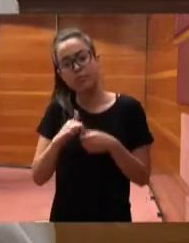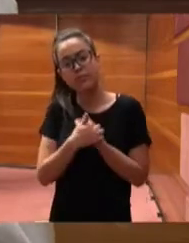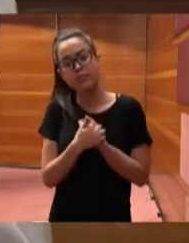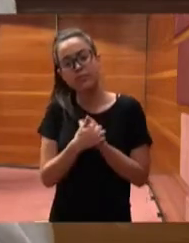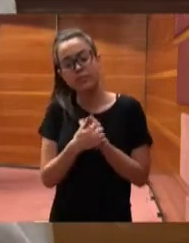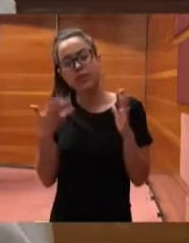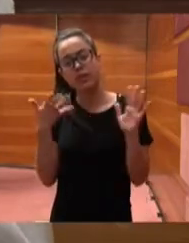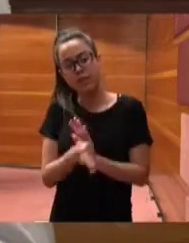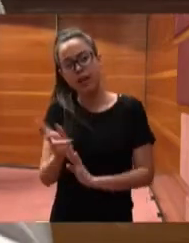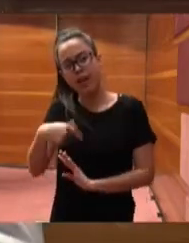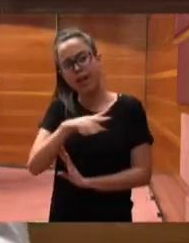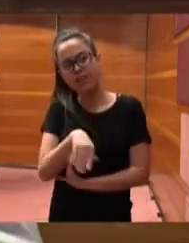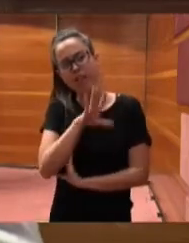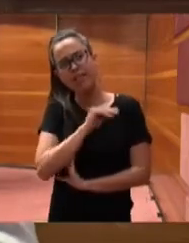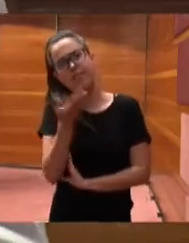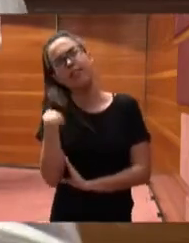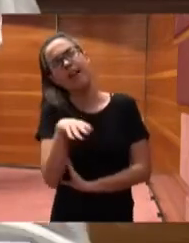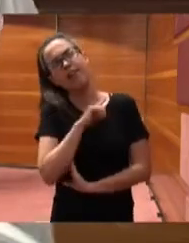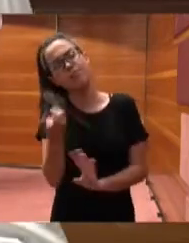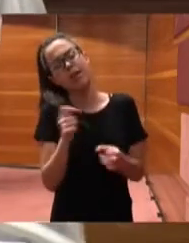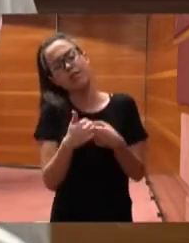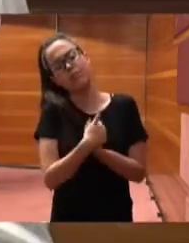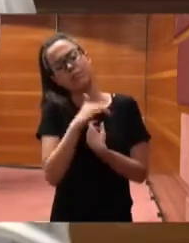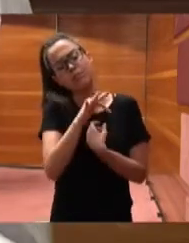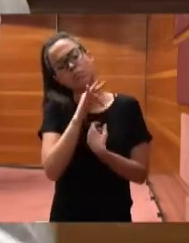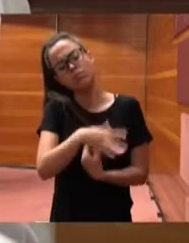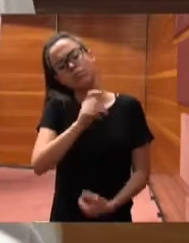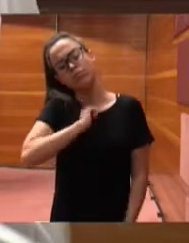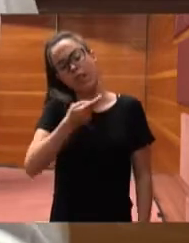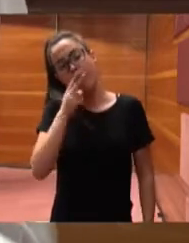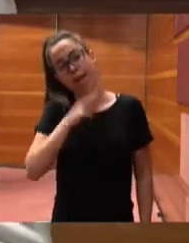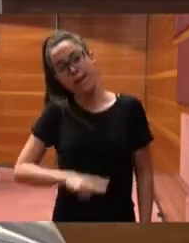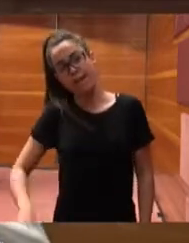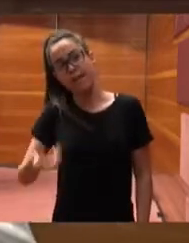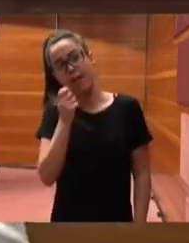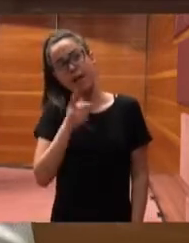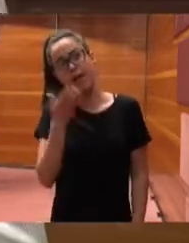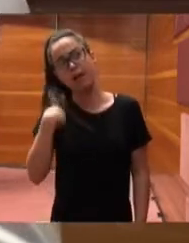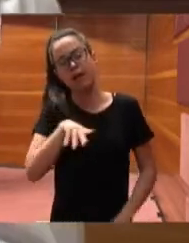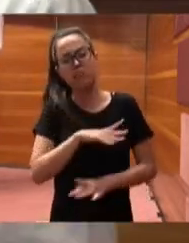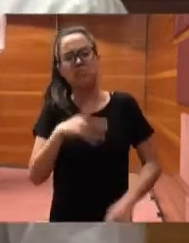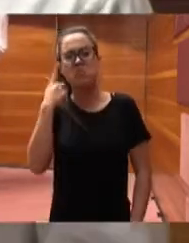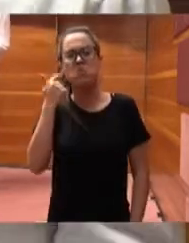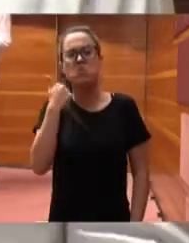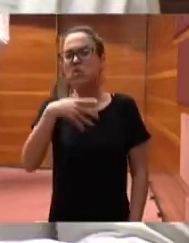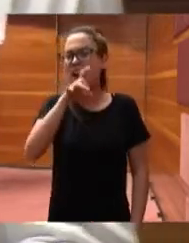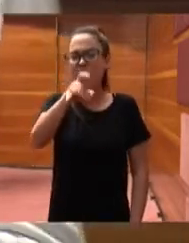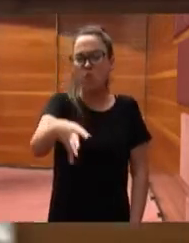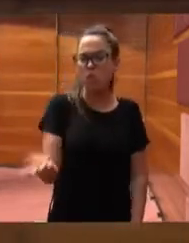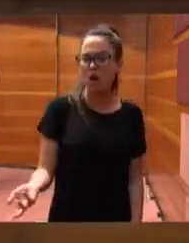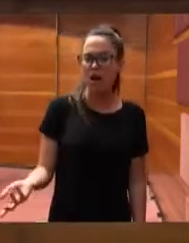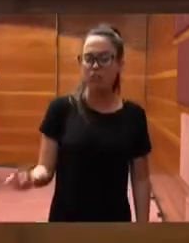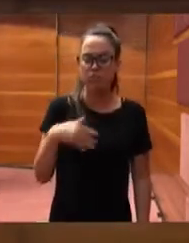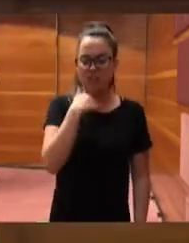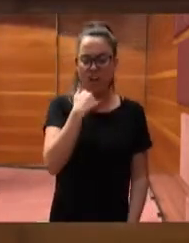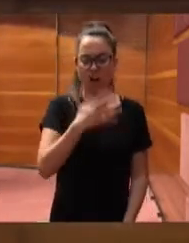están entendiendo que es algo rutinario, que el hecho de participar en actividades de su municipio va a ser una rutina, no va a ser algo que